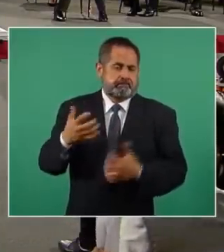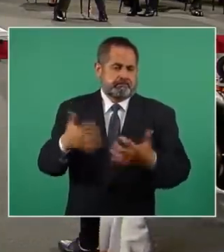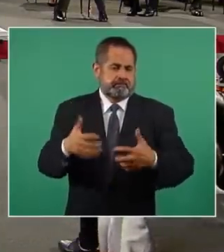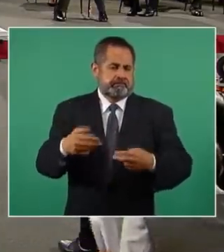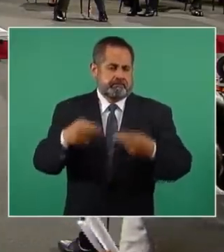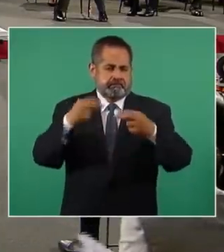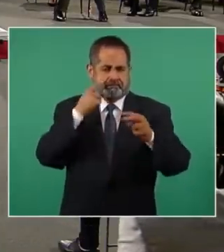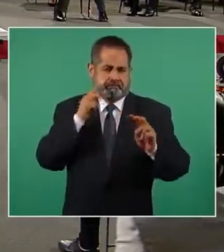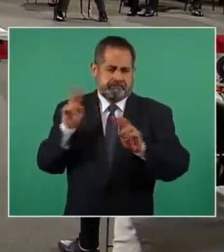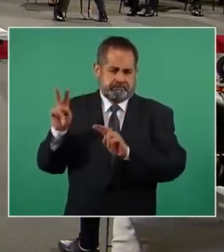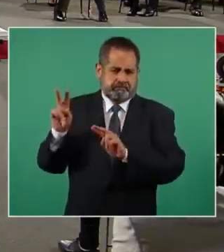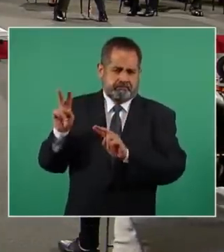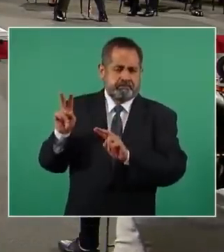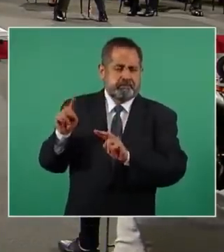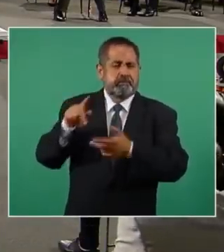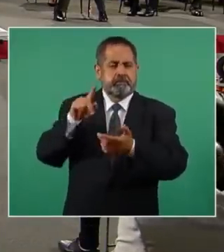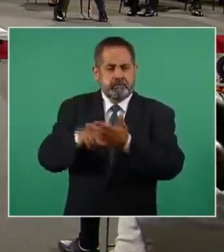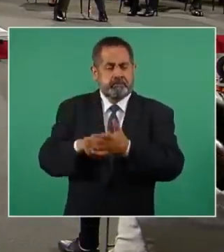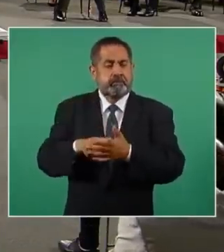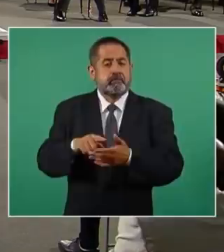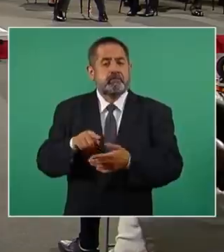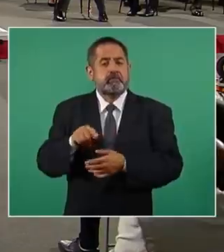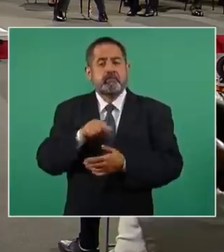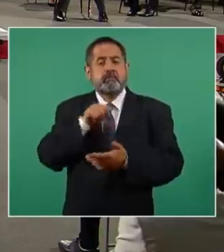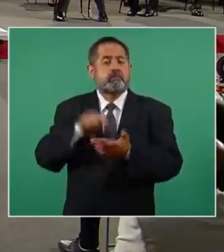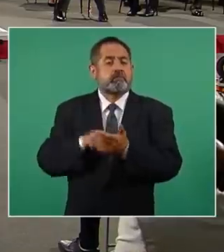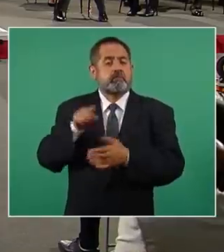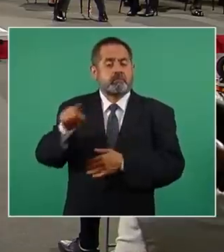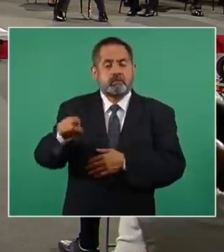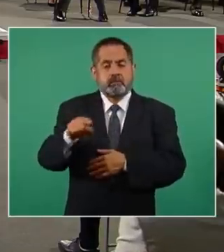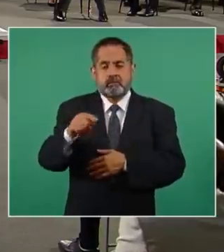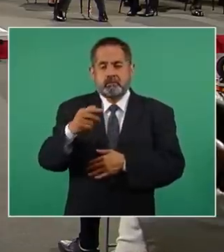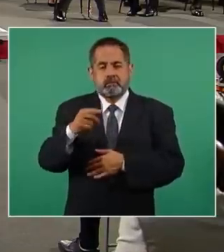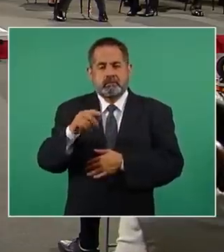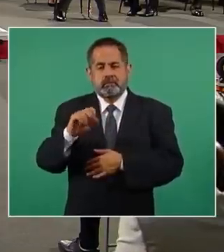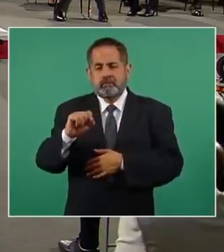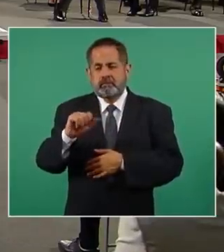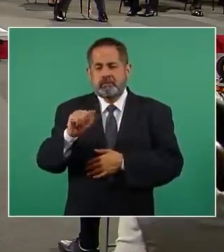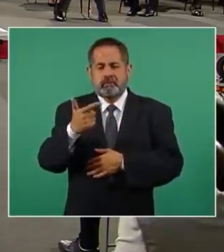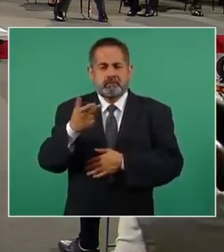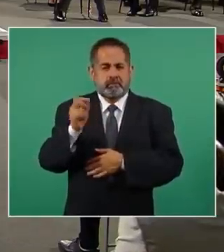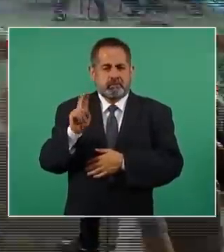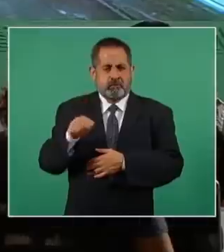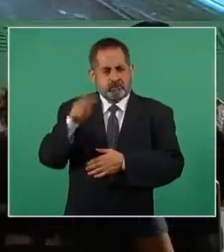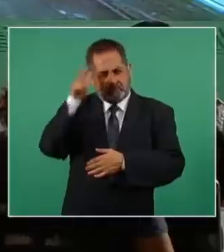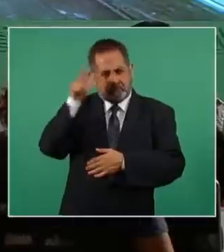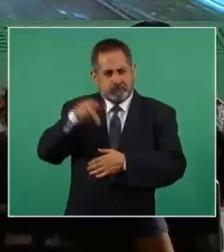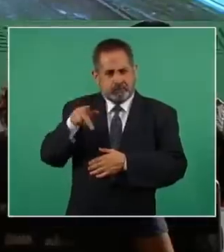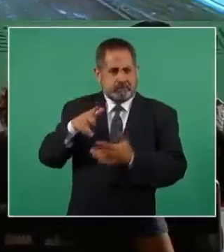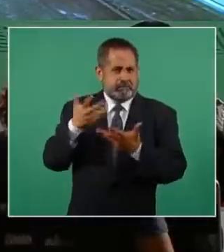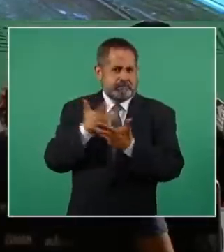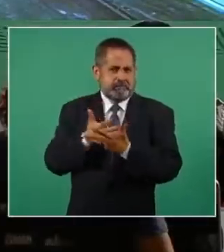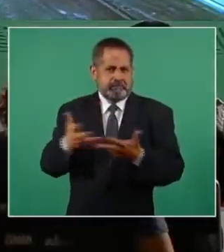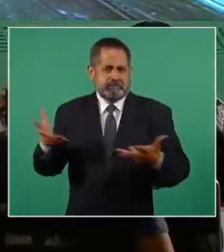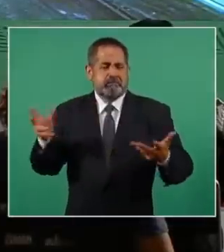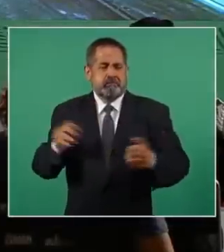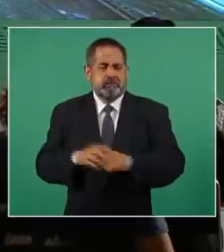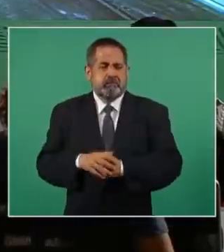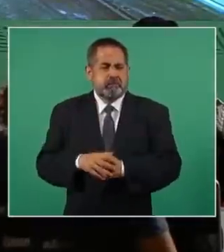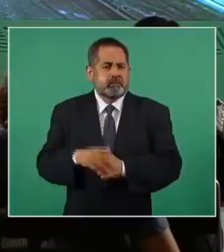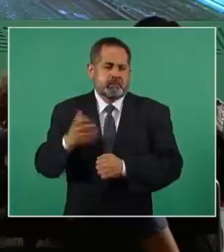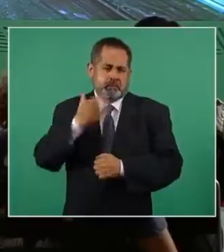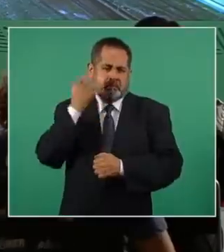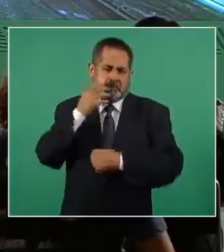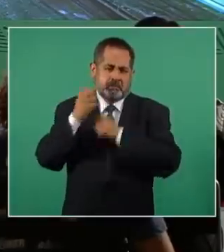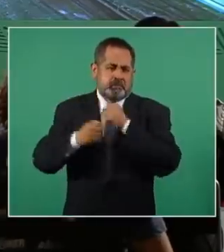la planta que tiene en la ciudad de Sagún, es una planta muy grande, que ya tiene una